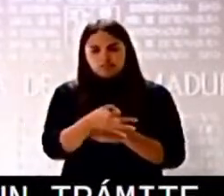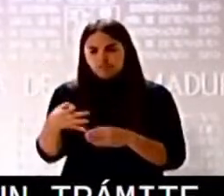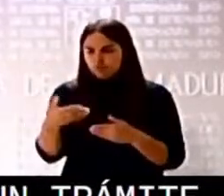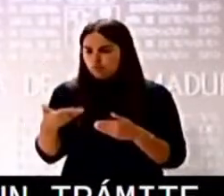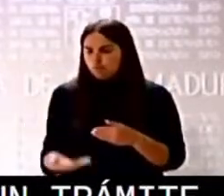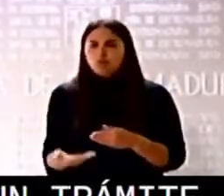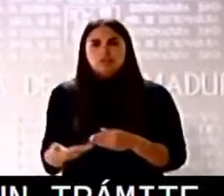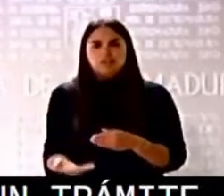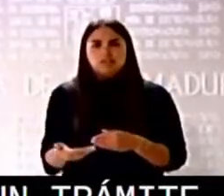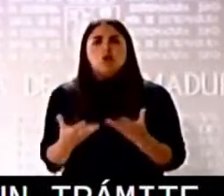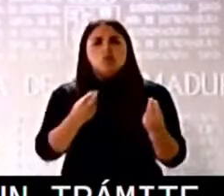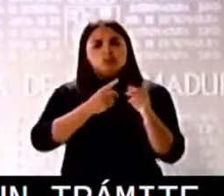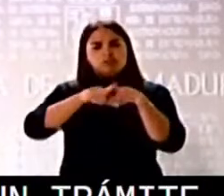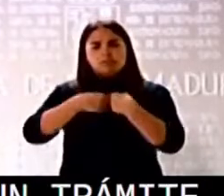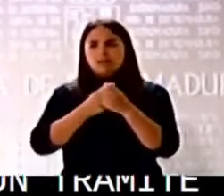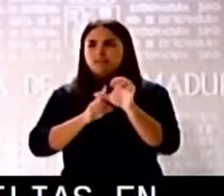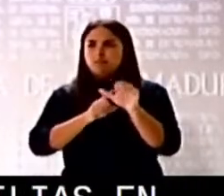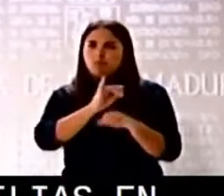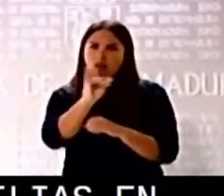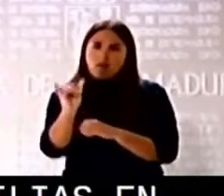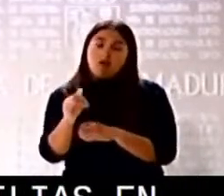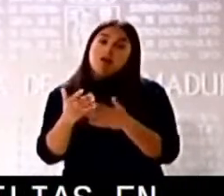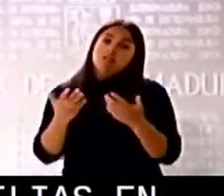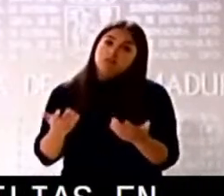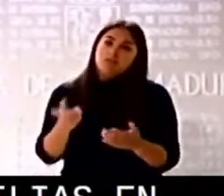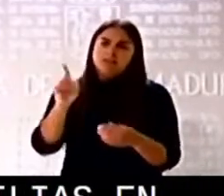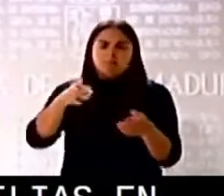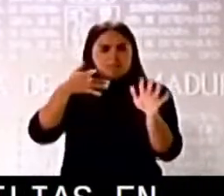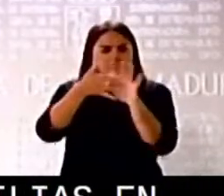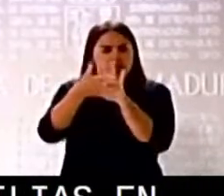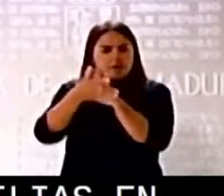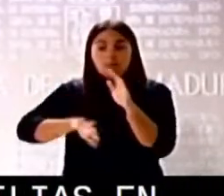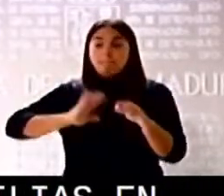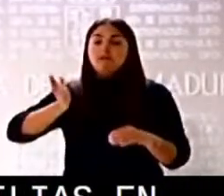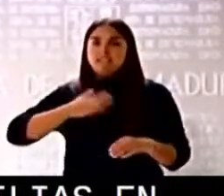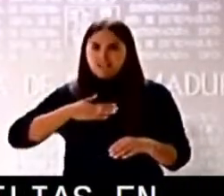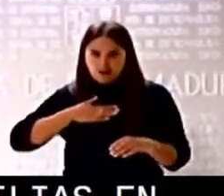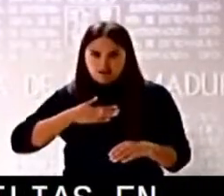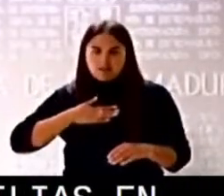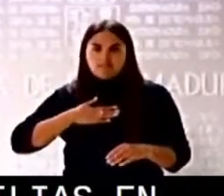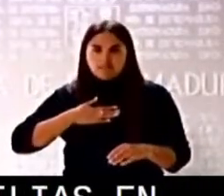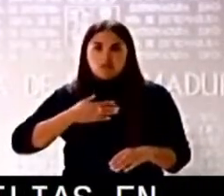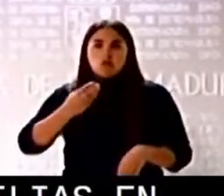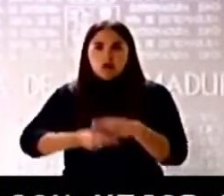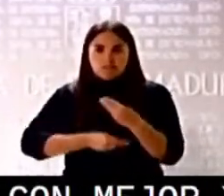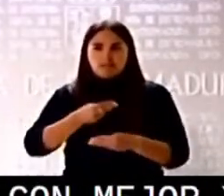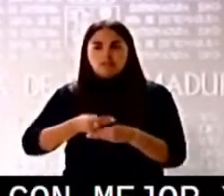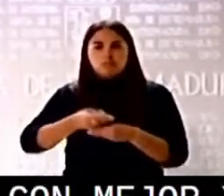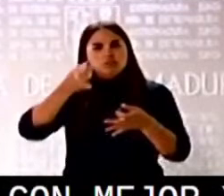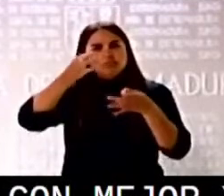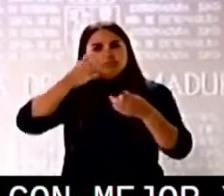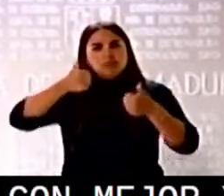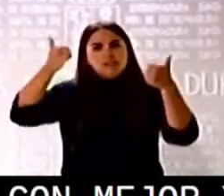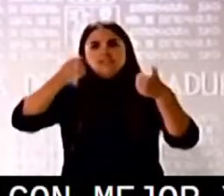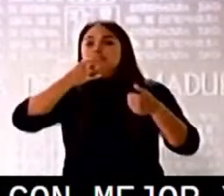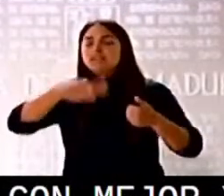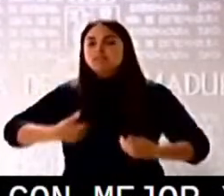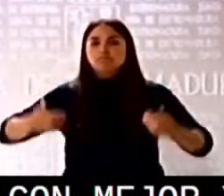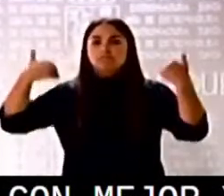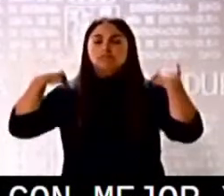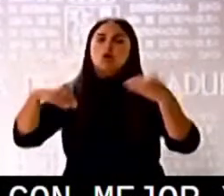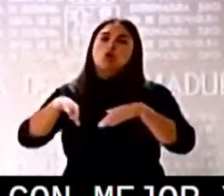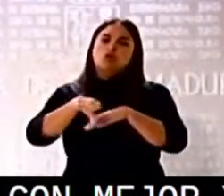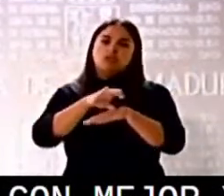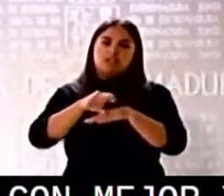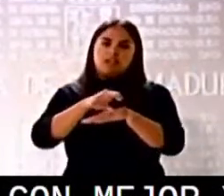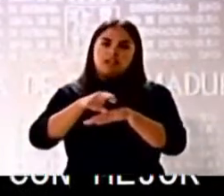que se enfrentan muchas familias en Extremadura y que será detallado mañana con mejor y mayor concreción por parte de la